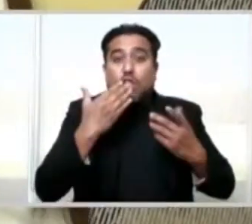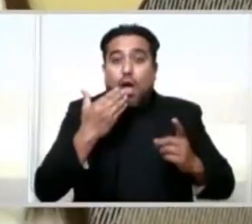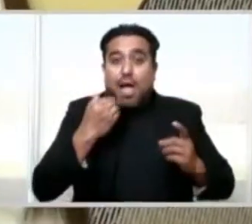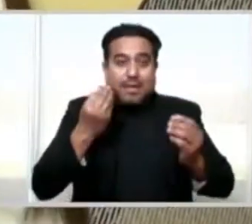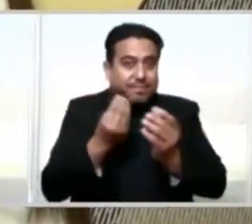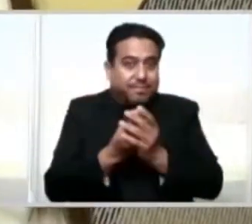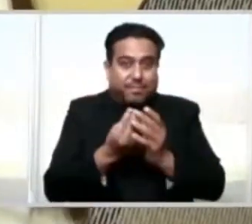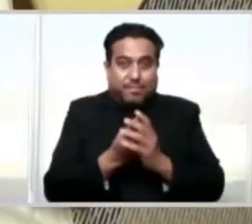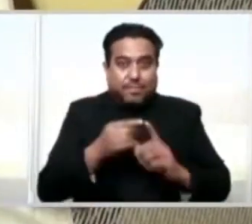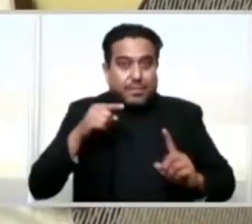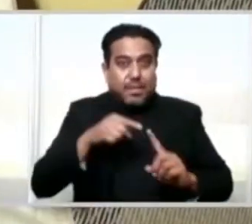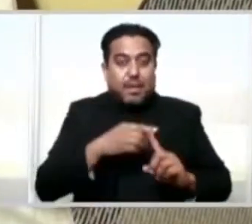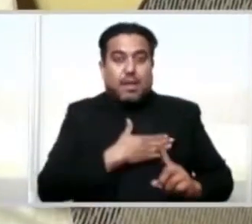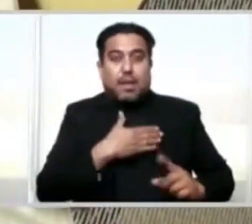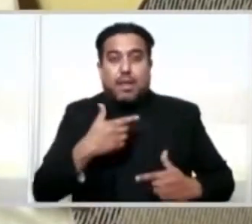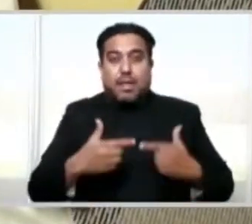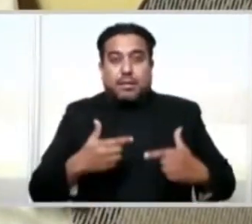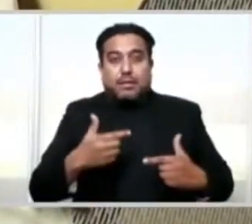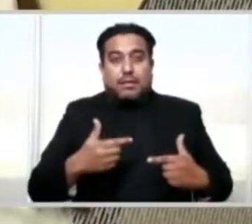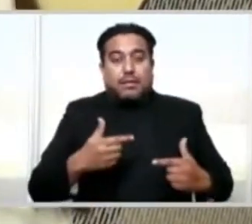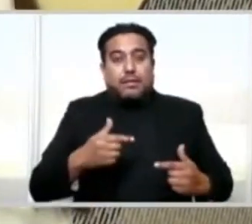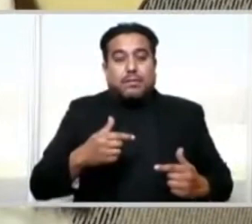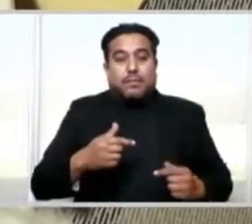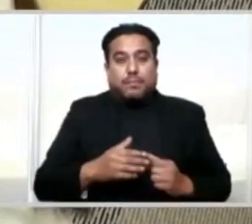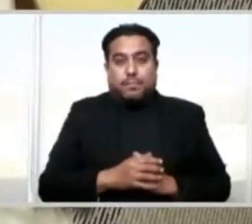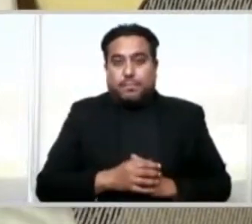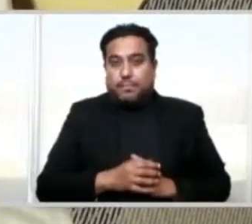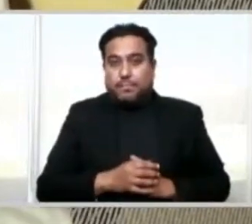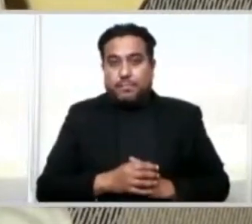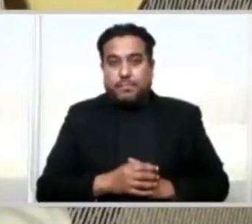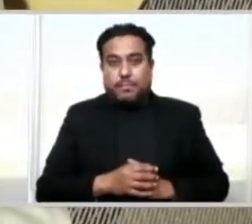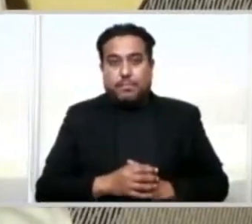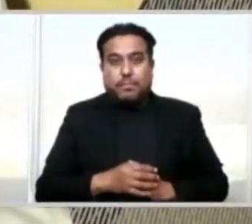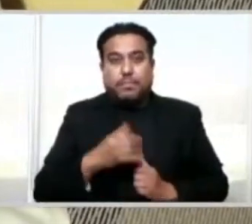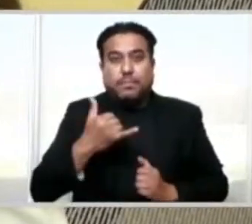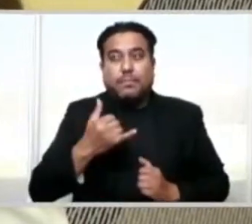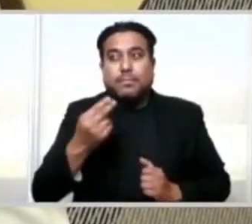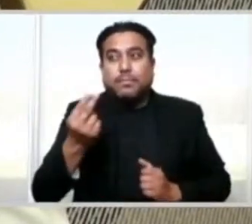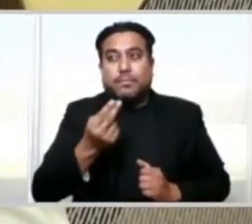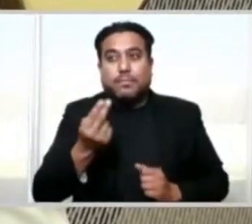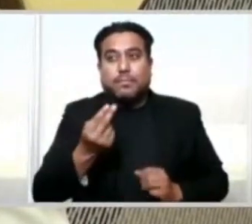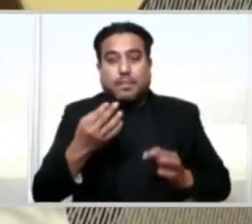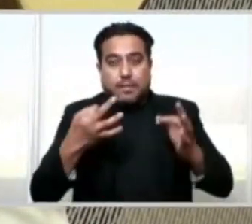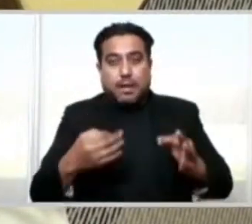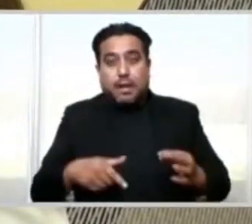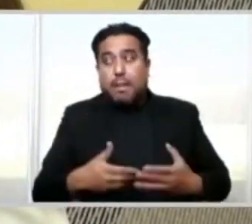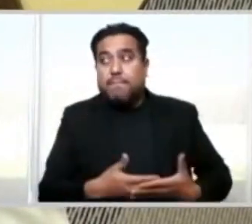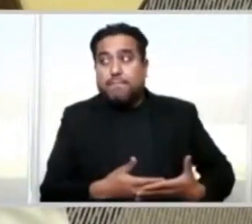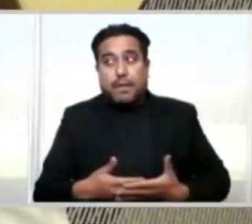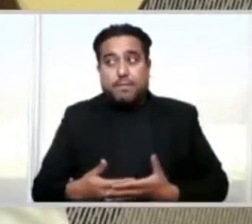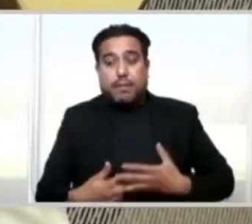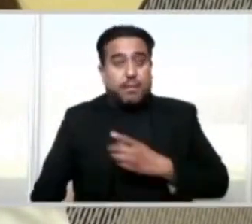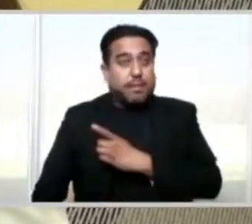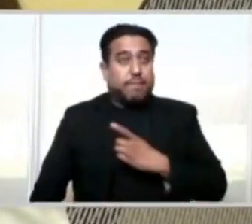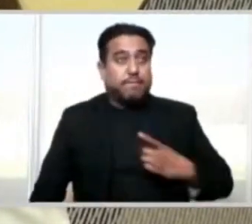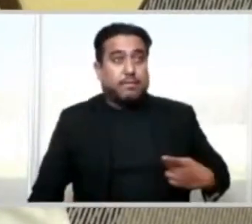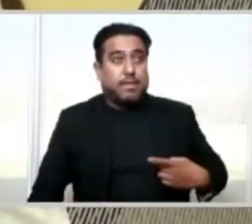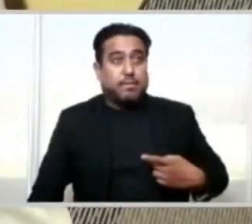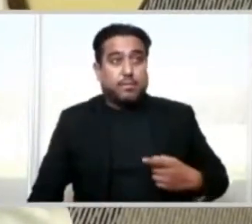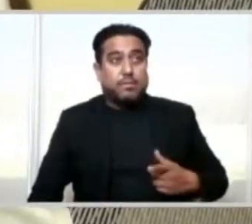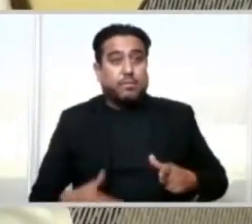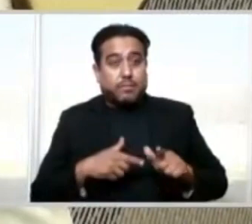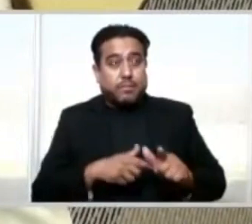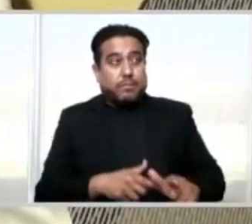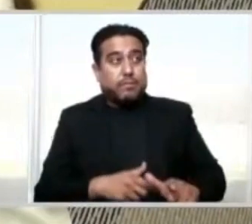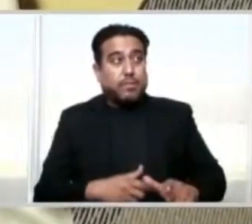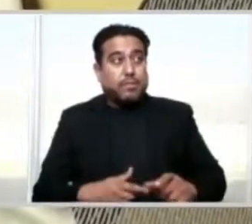una lactancia materna exclusiva y que sea efectiva, el bebé debe mantener una lactancia materna